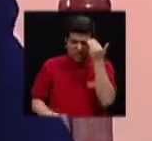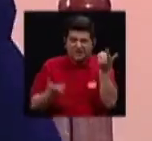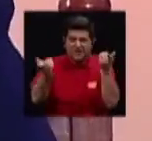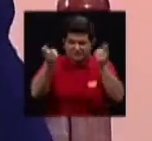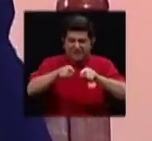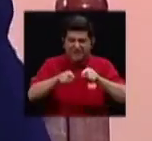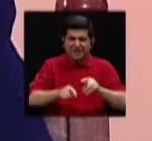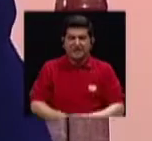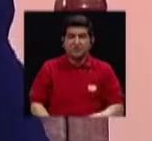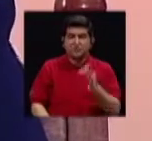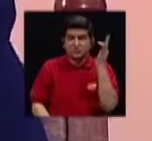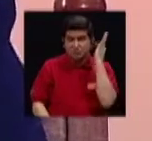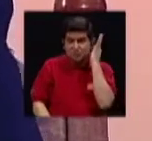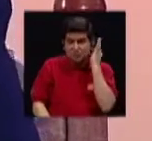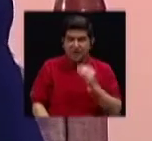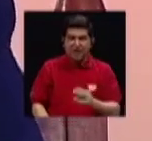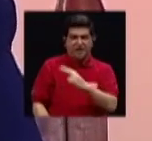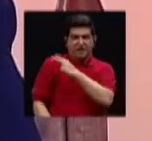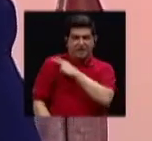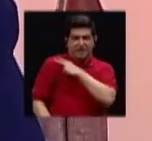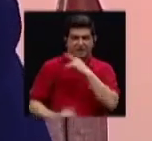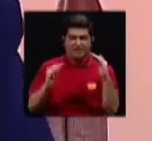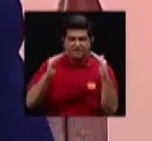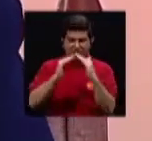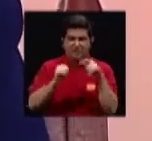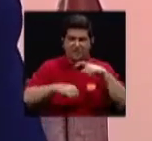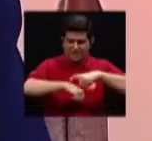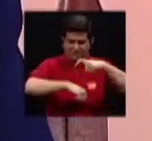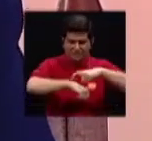sí, la mujer, cabeza de familia en ese momento,